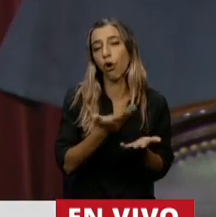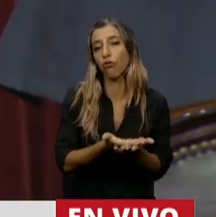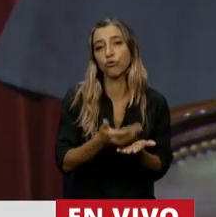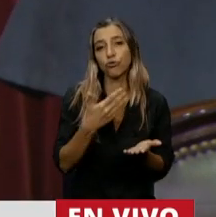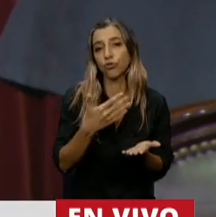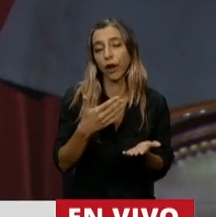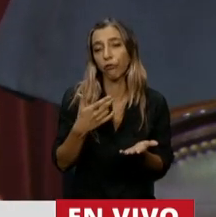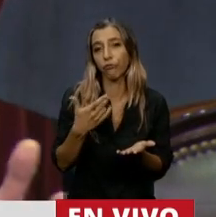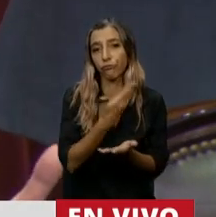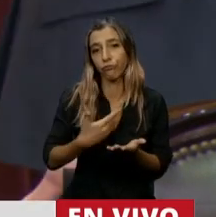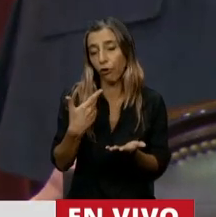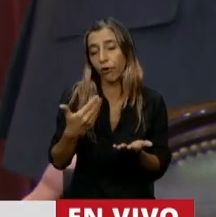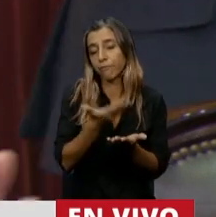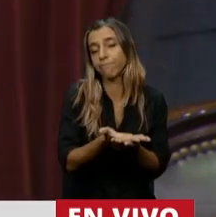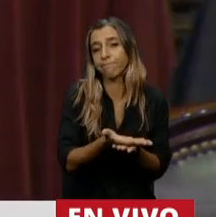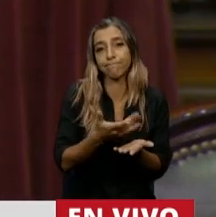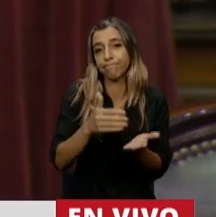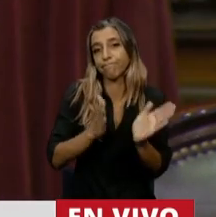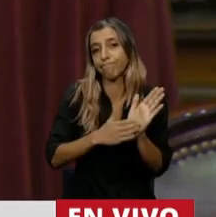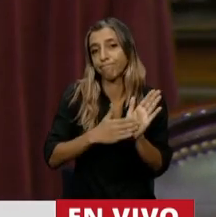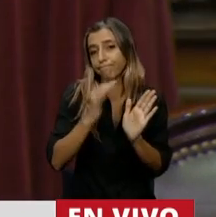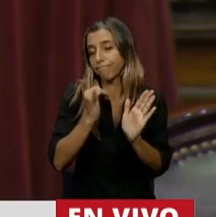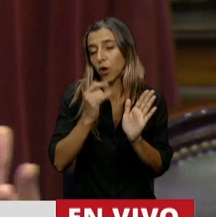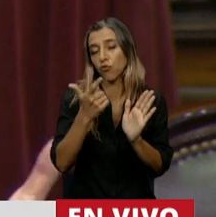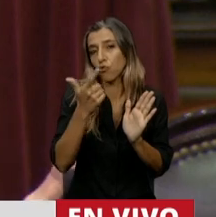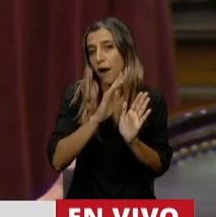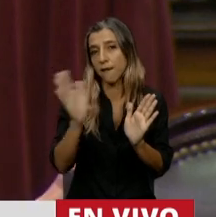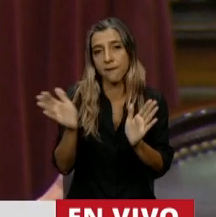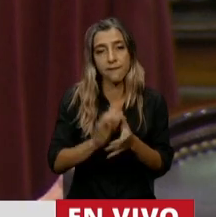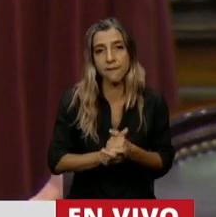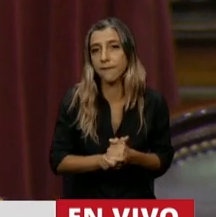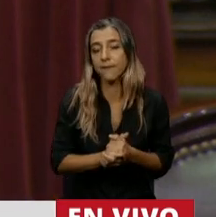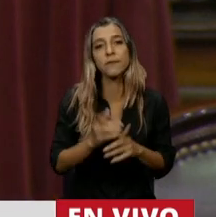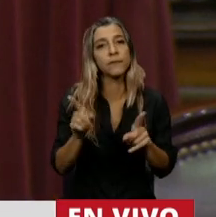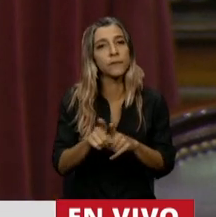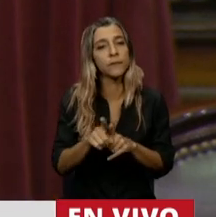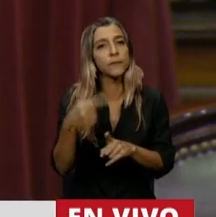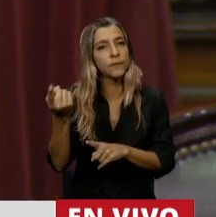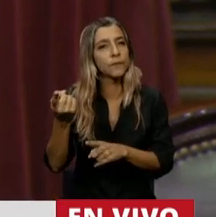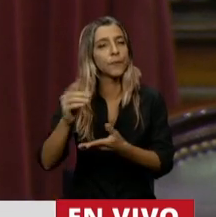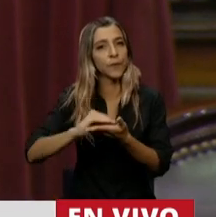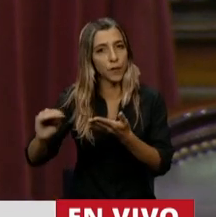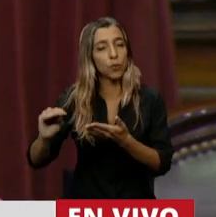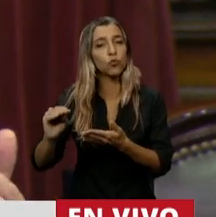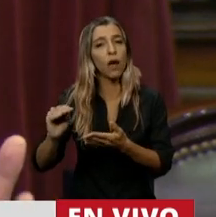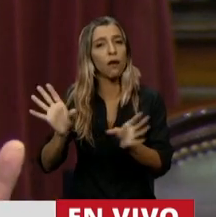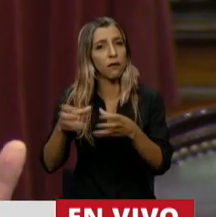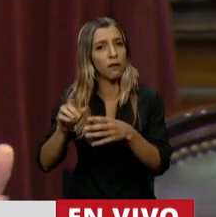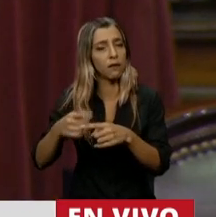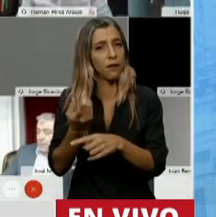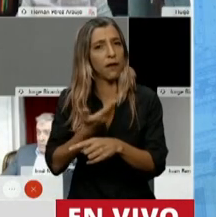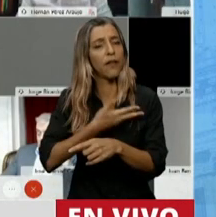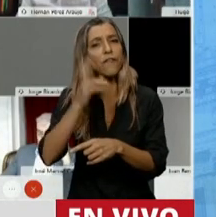sustento, carente de argumentos. Incluso hubo una diputada del Frente de Todos que ya